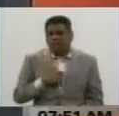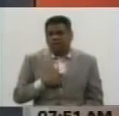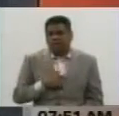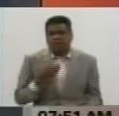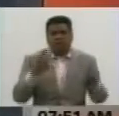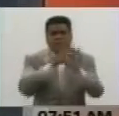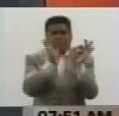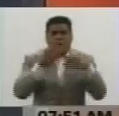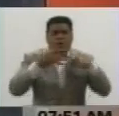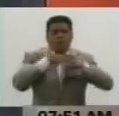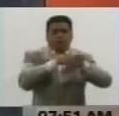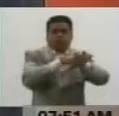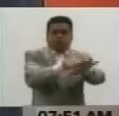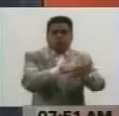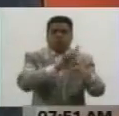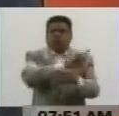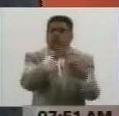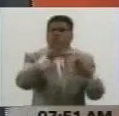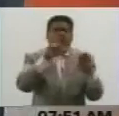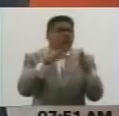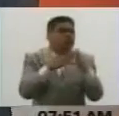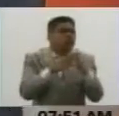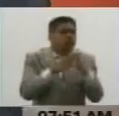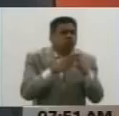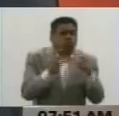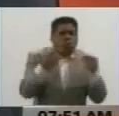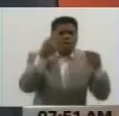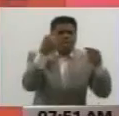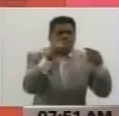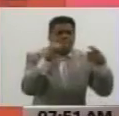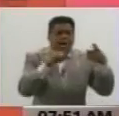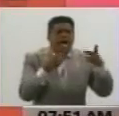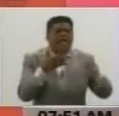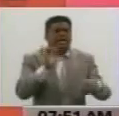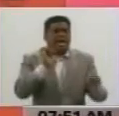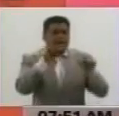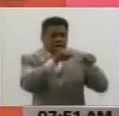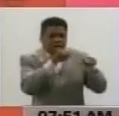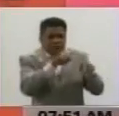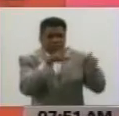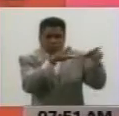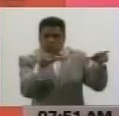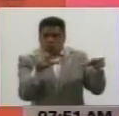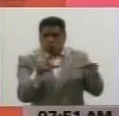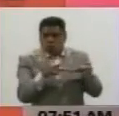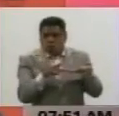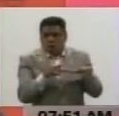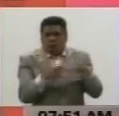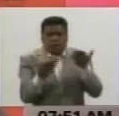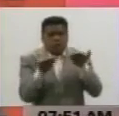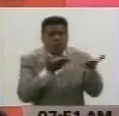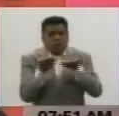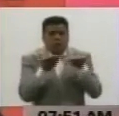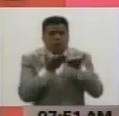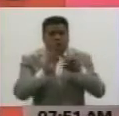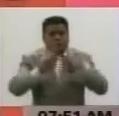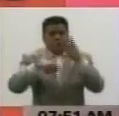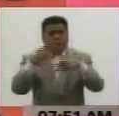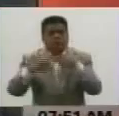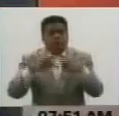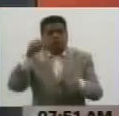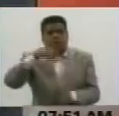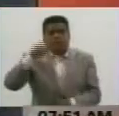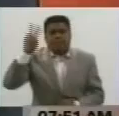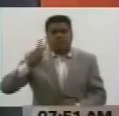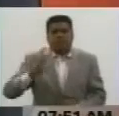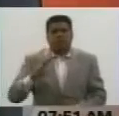integral, todos los minerales que ahí se encuentren para que estén en servicio del sector productivo nacional? ¿Cómo